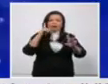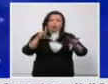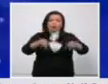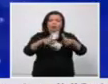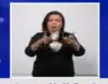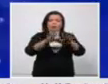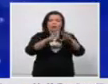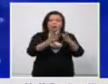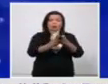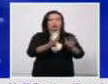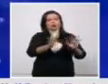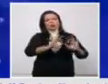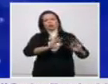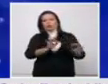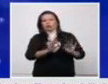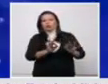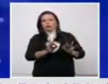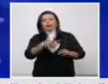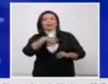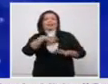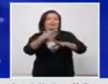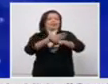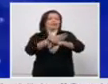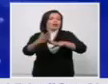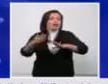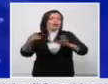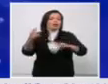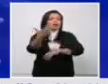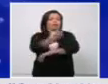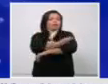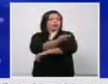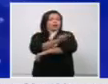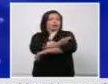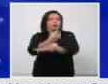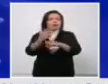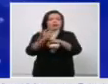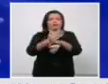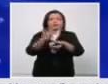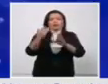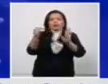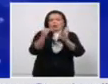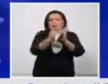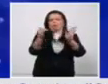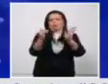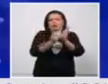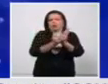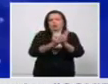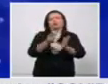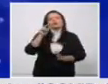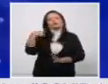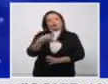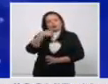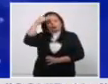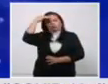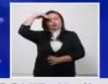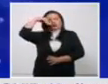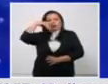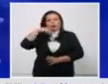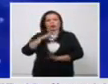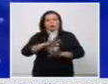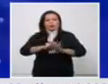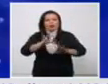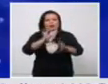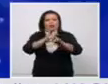que se han venido aplicando, y sabemos que eso no se va a recoger una cosecha, por decirlo de alguna manera,